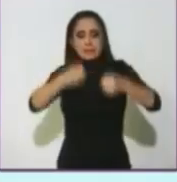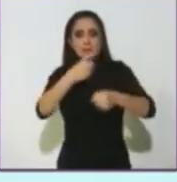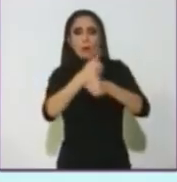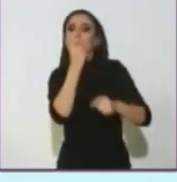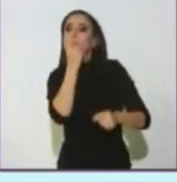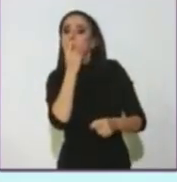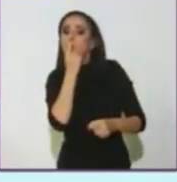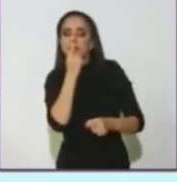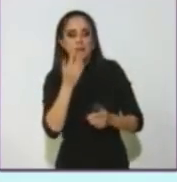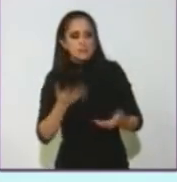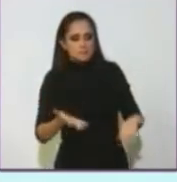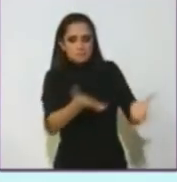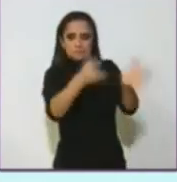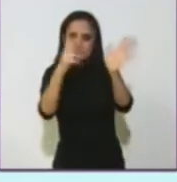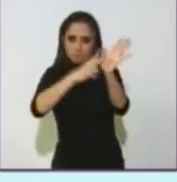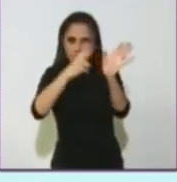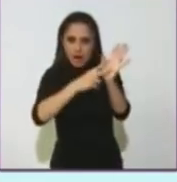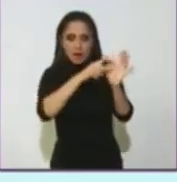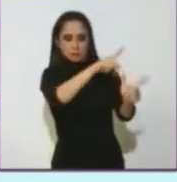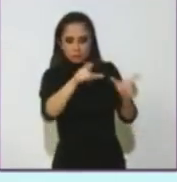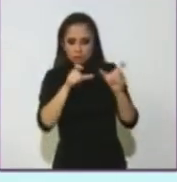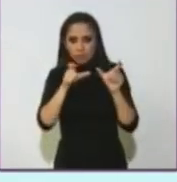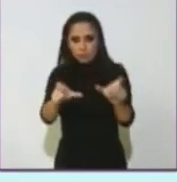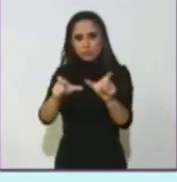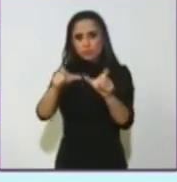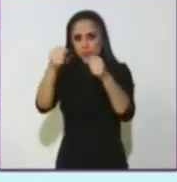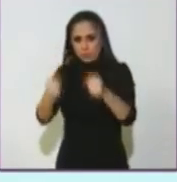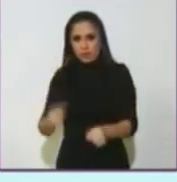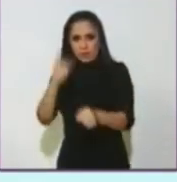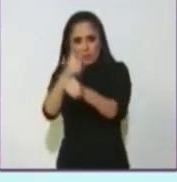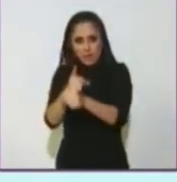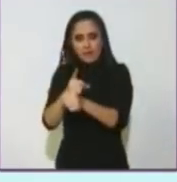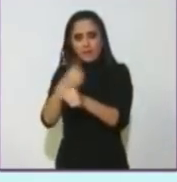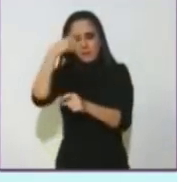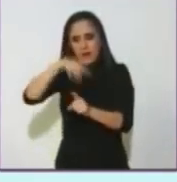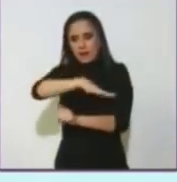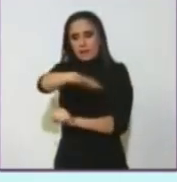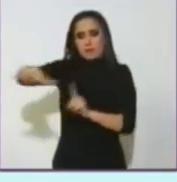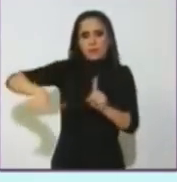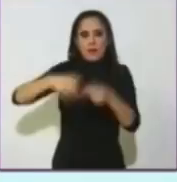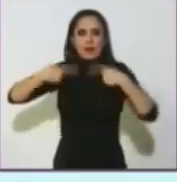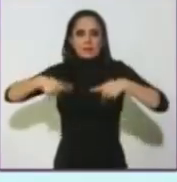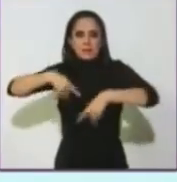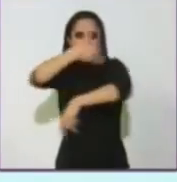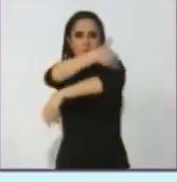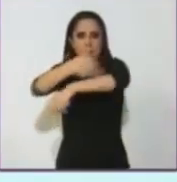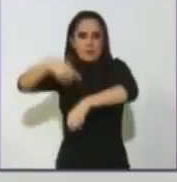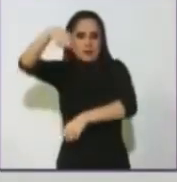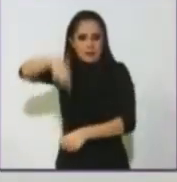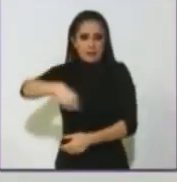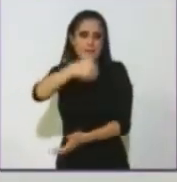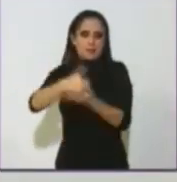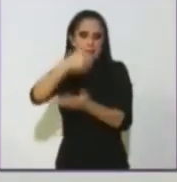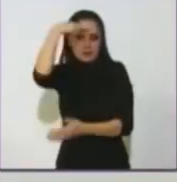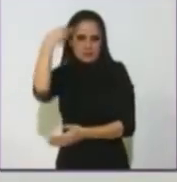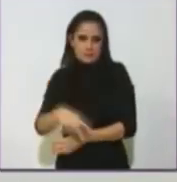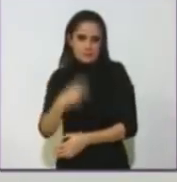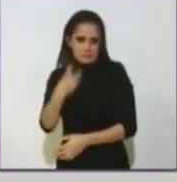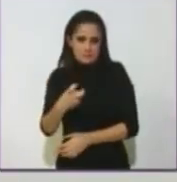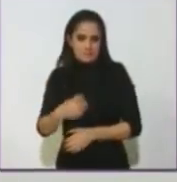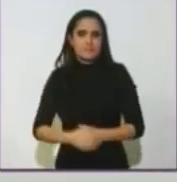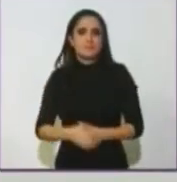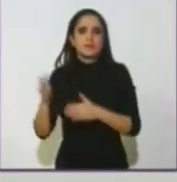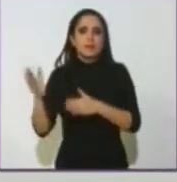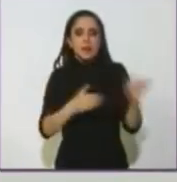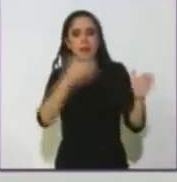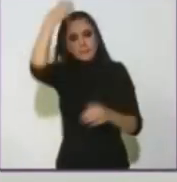para garantizar que tú y tu familia tengan la seguridad en donde quiera que estén dentro de la ciudad tiempo gracias adelante